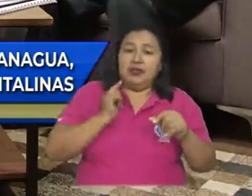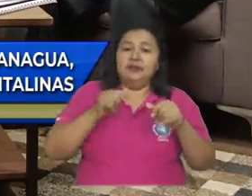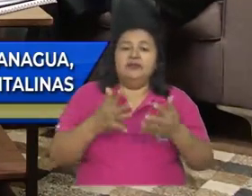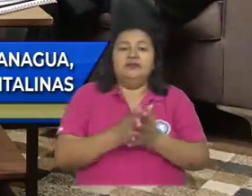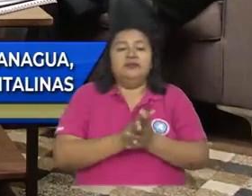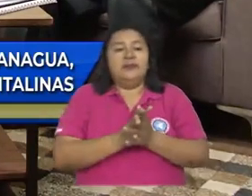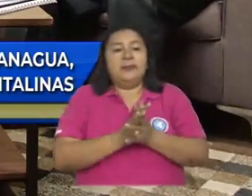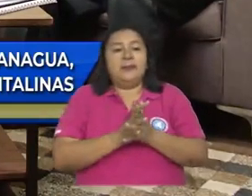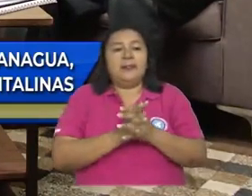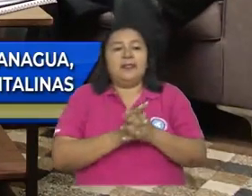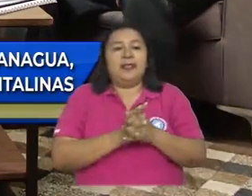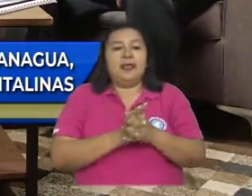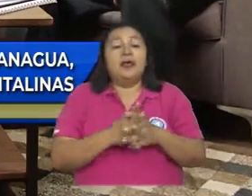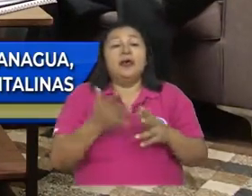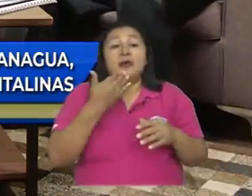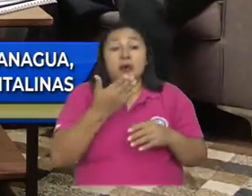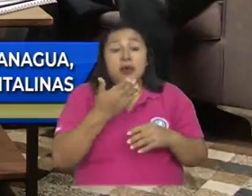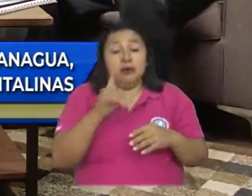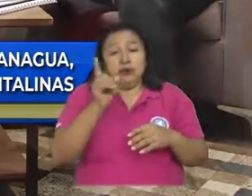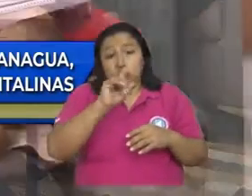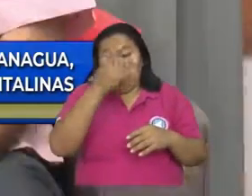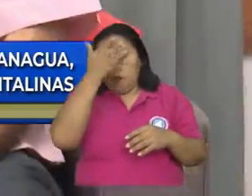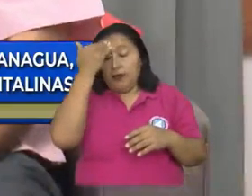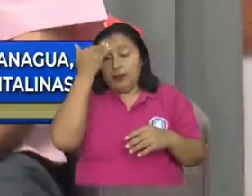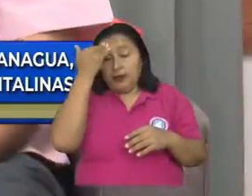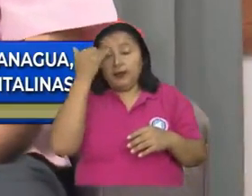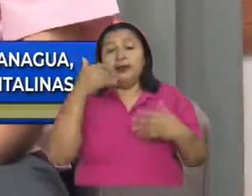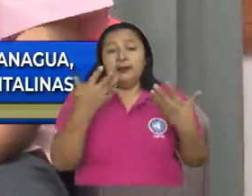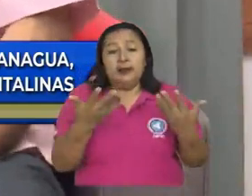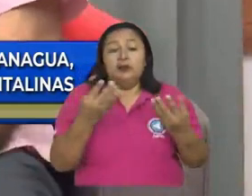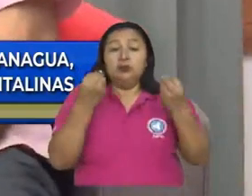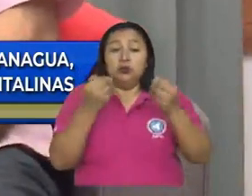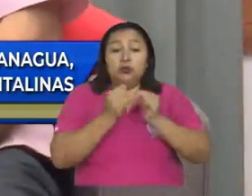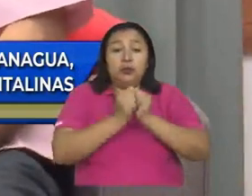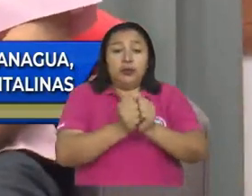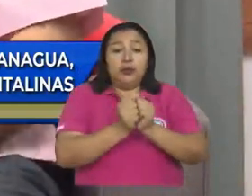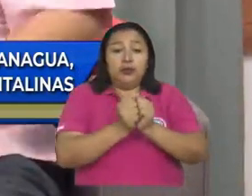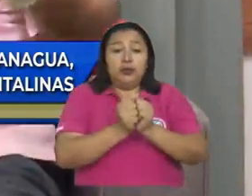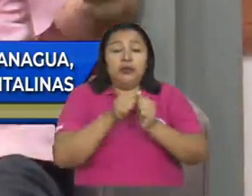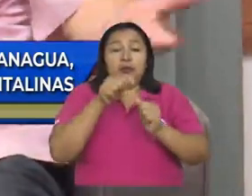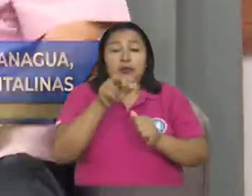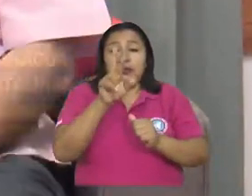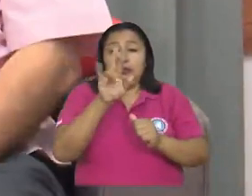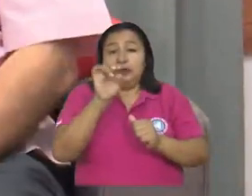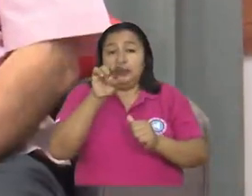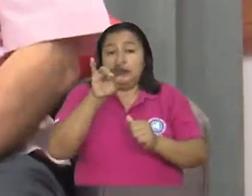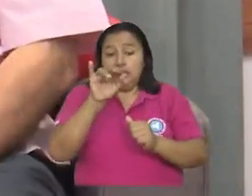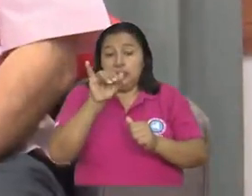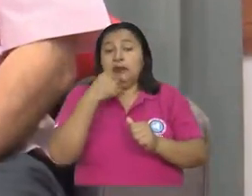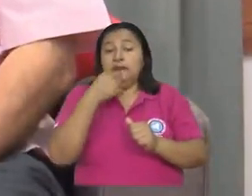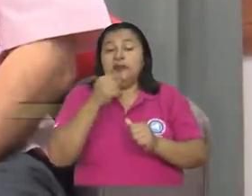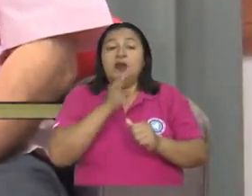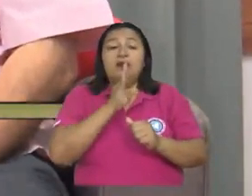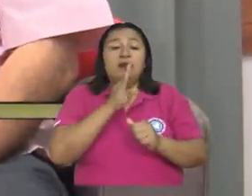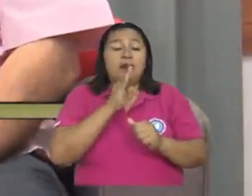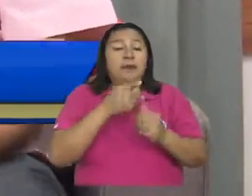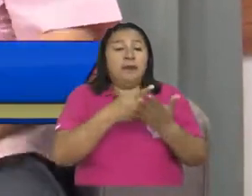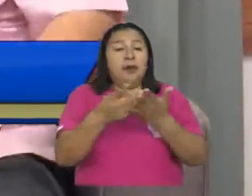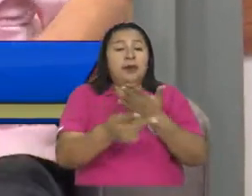Bueno, que no se nos olvide también que muchos compañeros ahorita que Reinita hablaba del programa Ismar